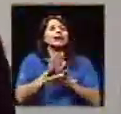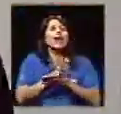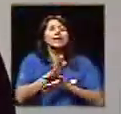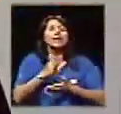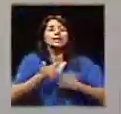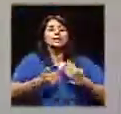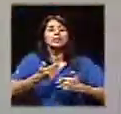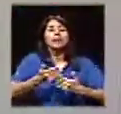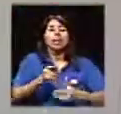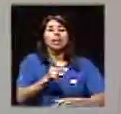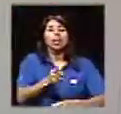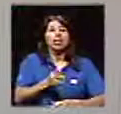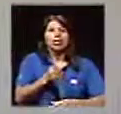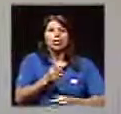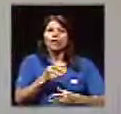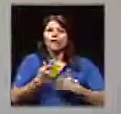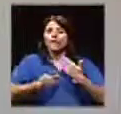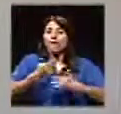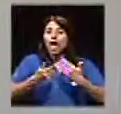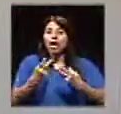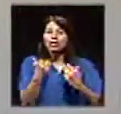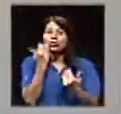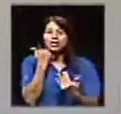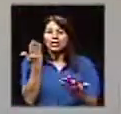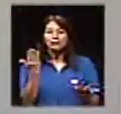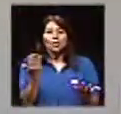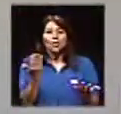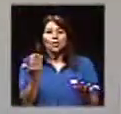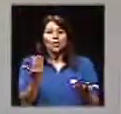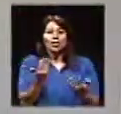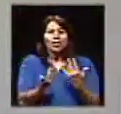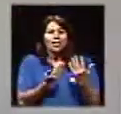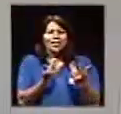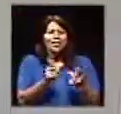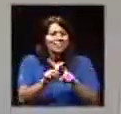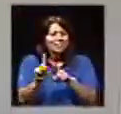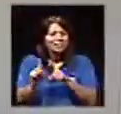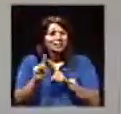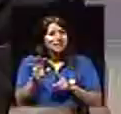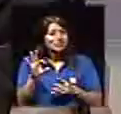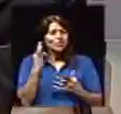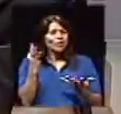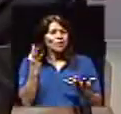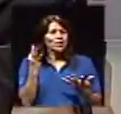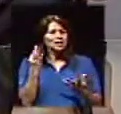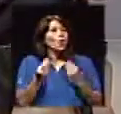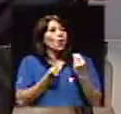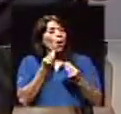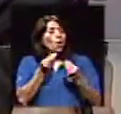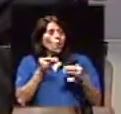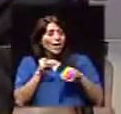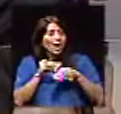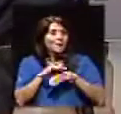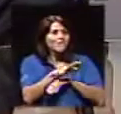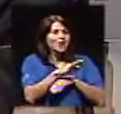de distintas maneras distintos gobiernos le entran. Al empresario Álvarez de Santi.